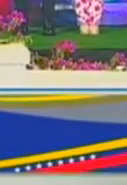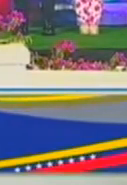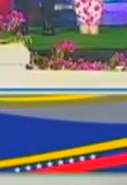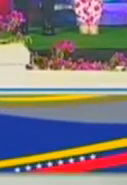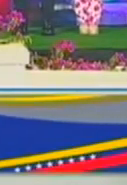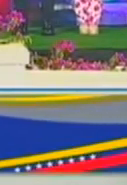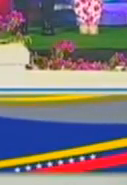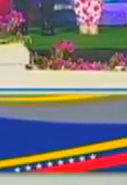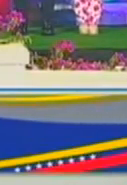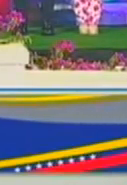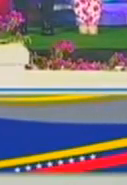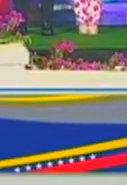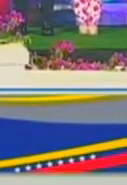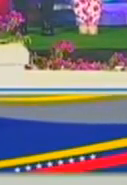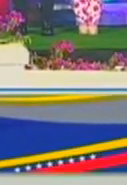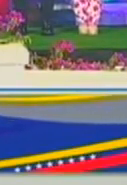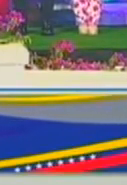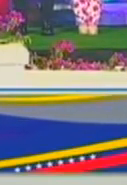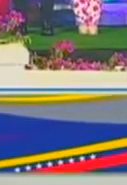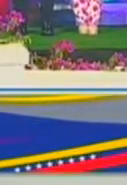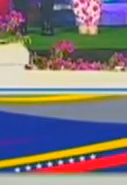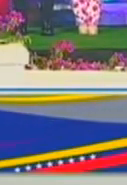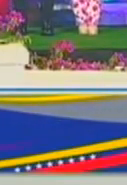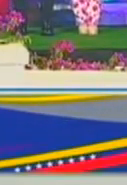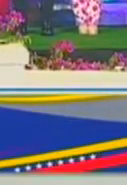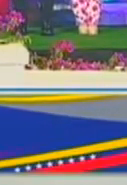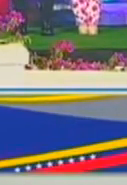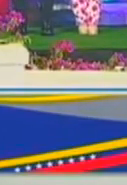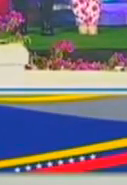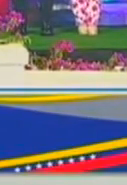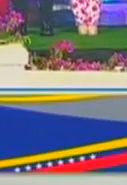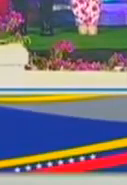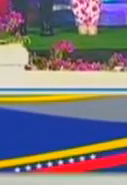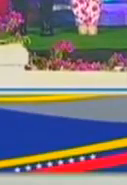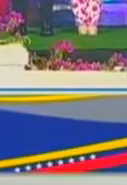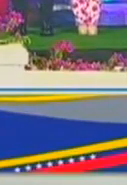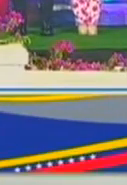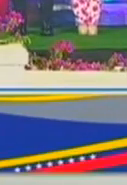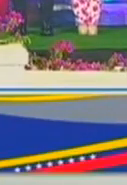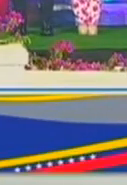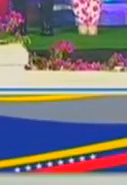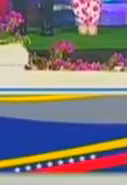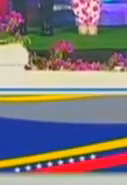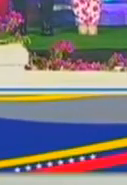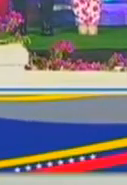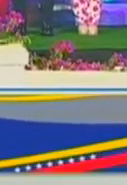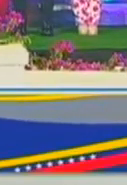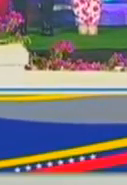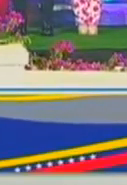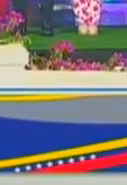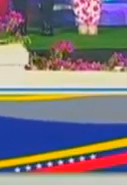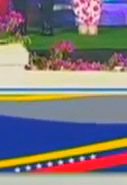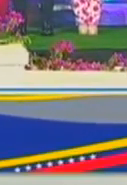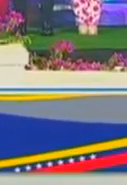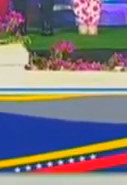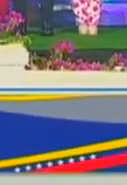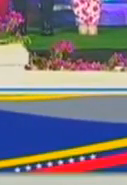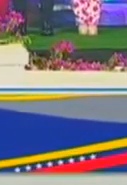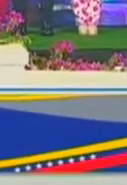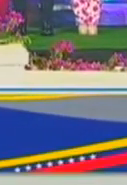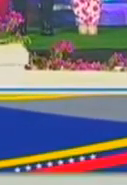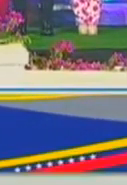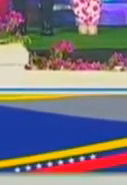Maracaibo para el mundo, Omar Enrique, felicitaciones, señor presidente de la Junta de las Ferias de la Chinita.